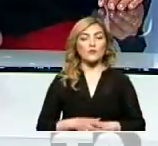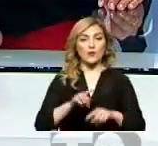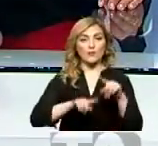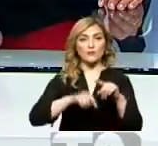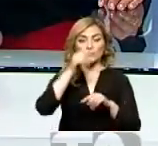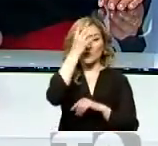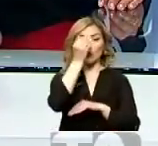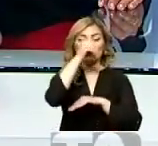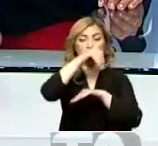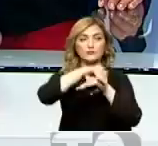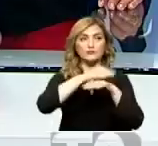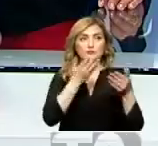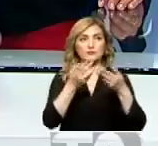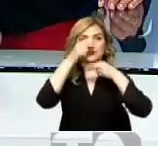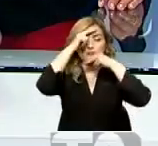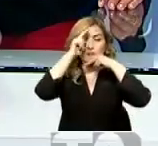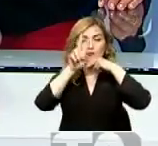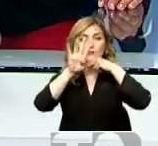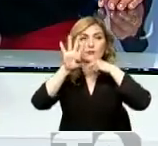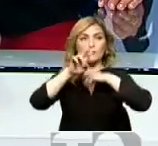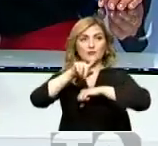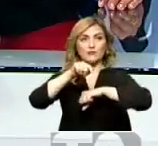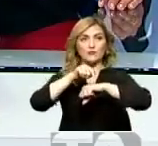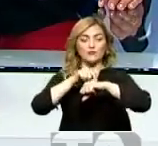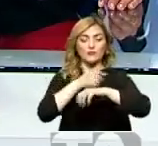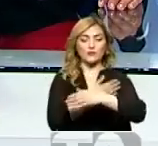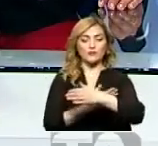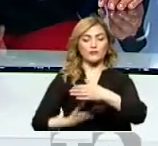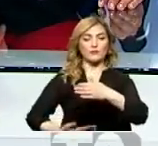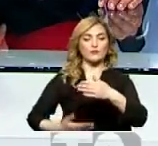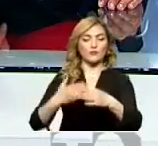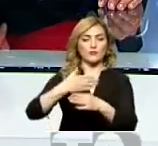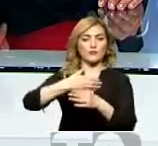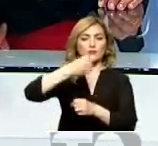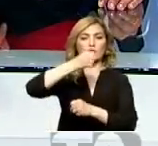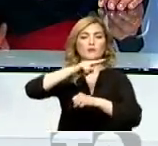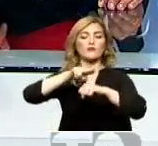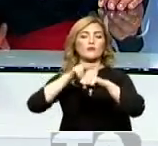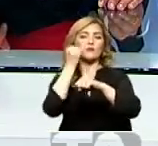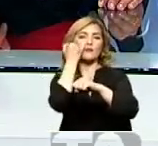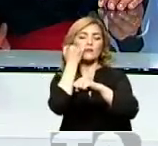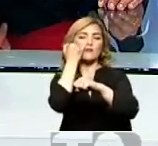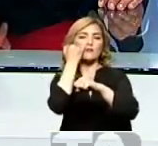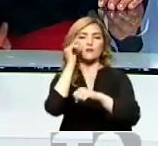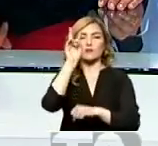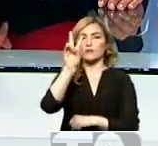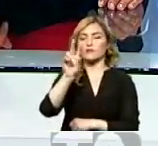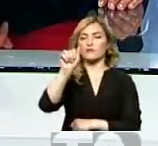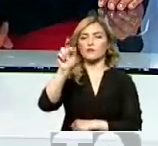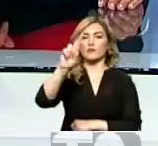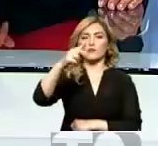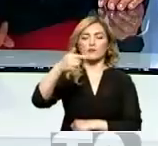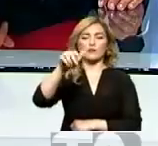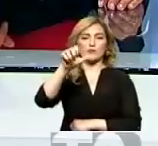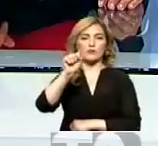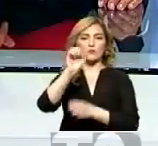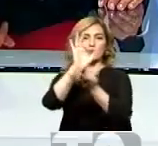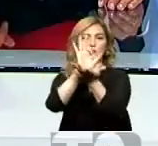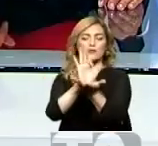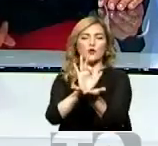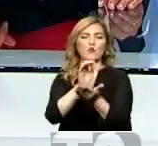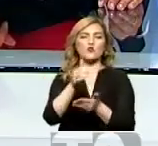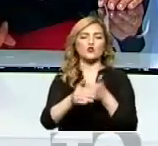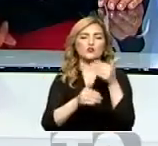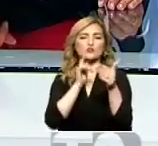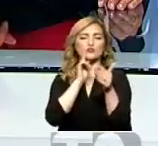Amigos, buenas tardes. Bienvenidos a 24 horas. El presidente de la CONAIE, Jaime Vargas, rindió su versión dentro de un proceso en su contra por el delito de